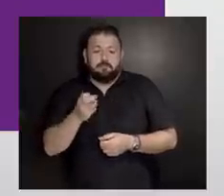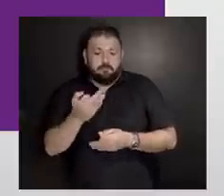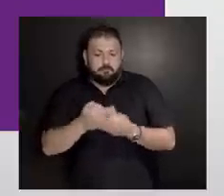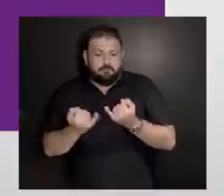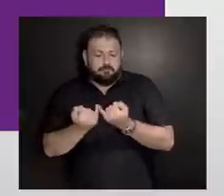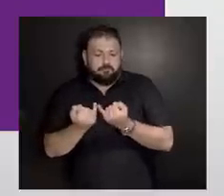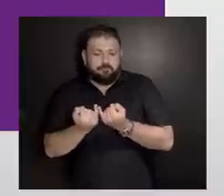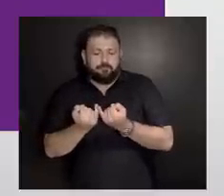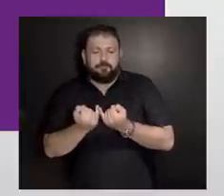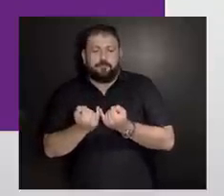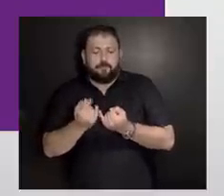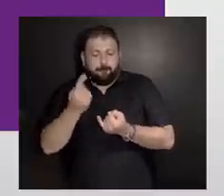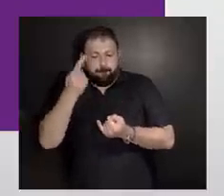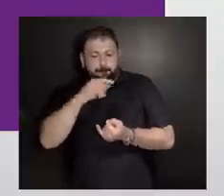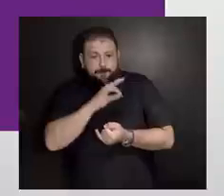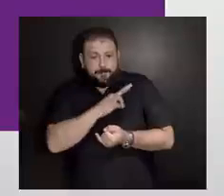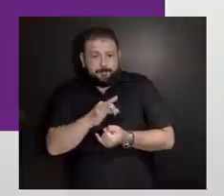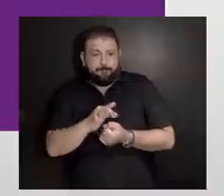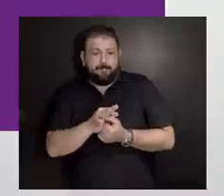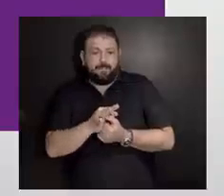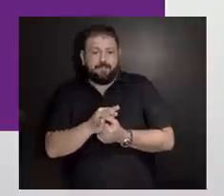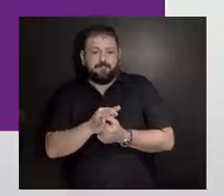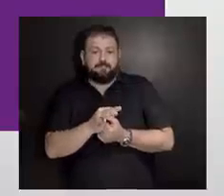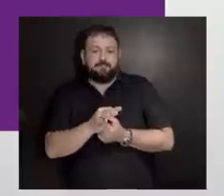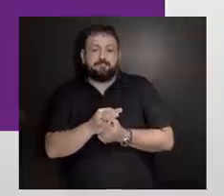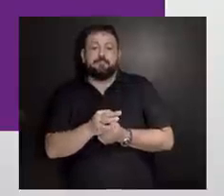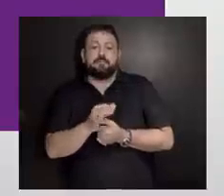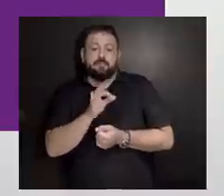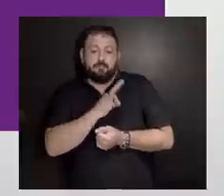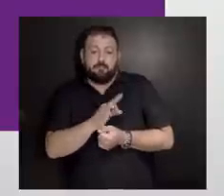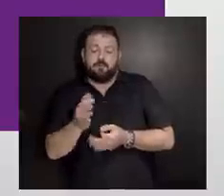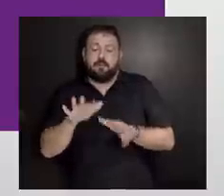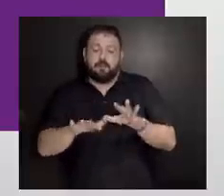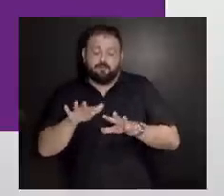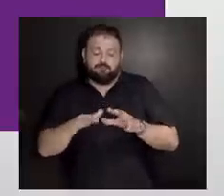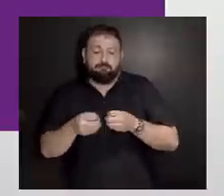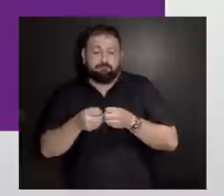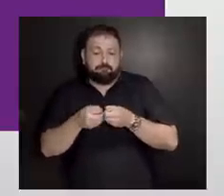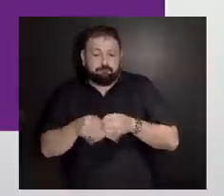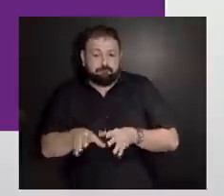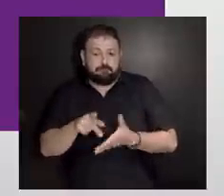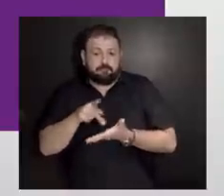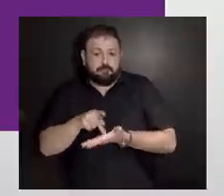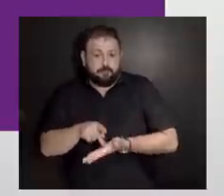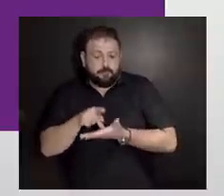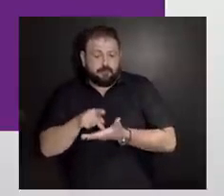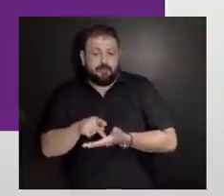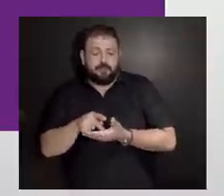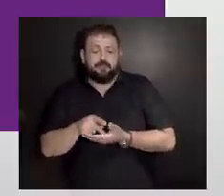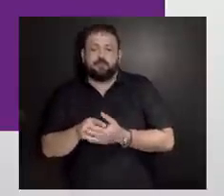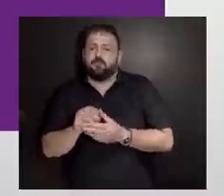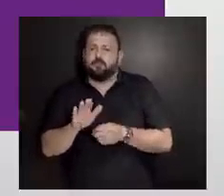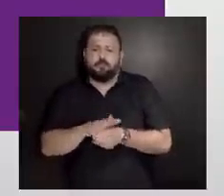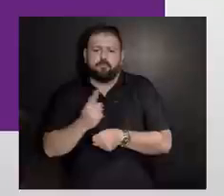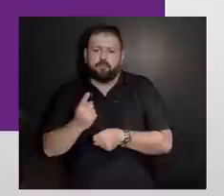punto de qué es la cetoacidosis. Suele haber pérdida de peso. ¿Por qué hay pérdida de peso? Porque si nuestro cuerpo